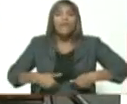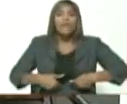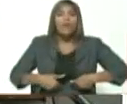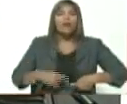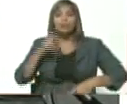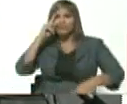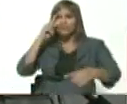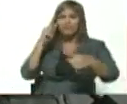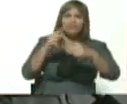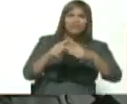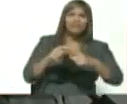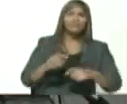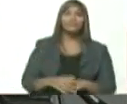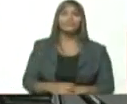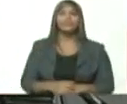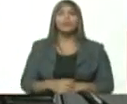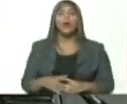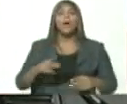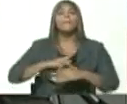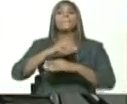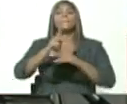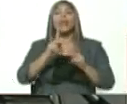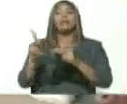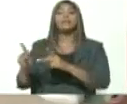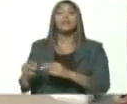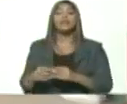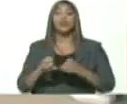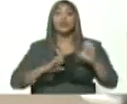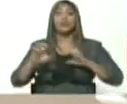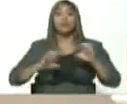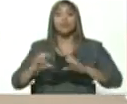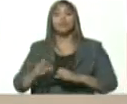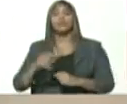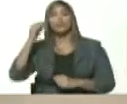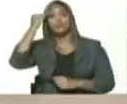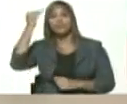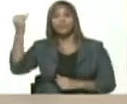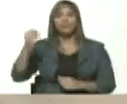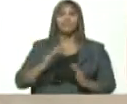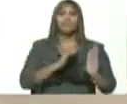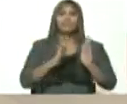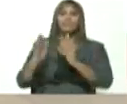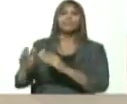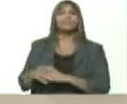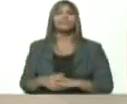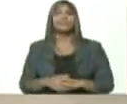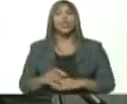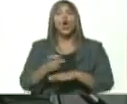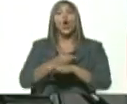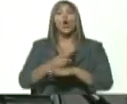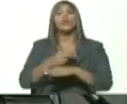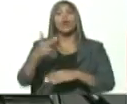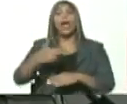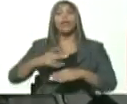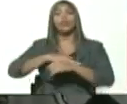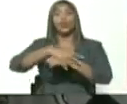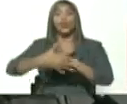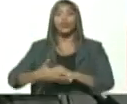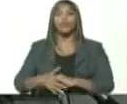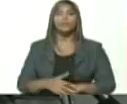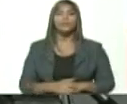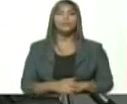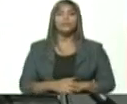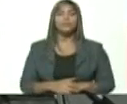contado con la planificación estratégica, con la orientación estratégica de nuestro querido gobernador Héctor